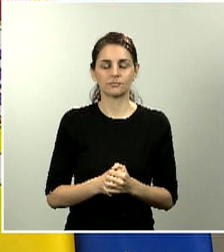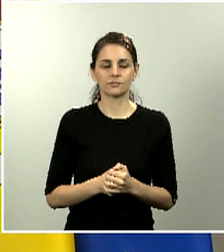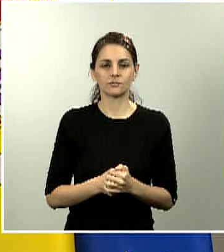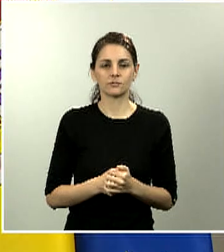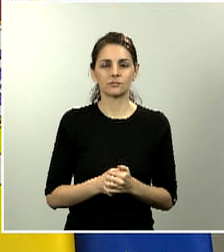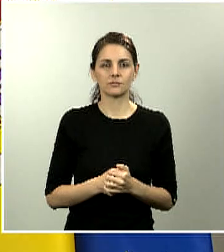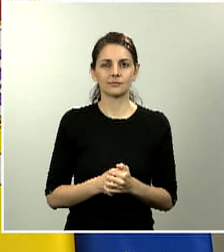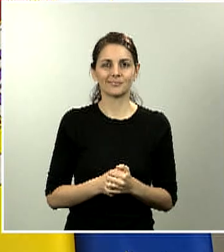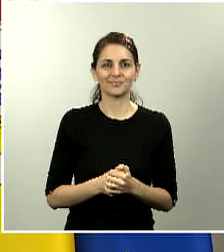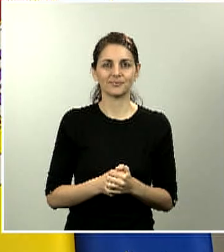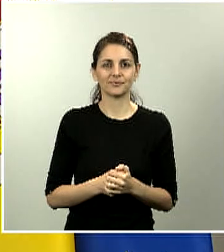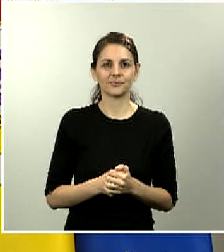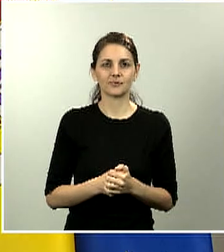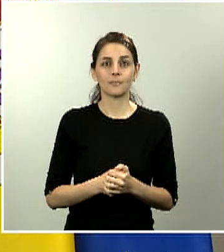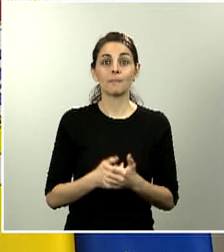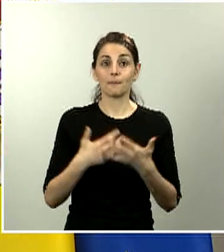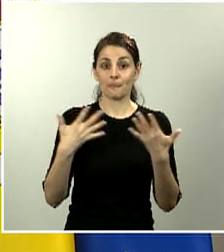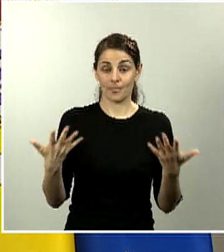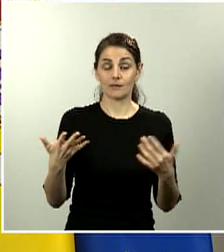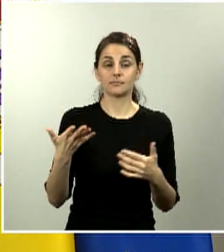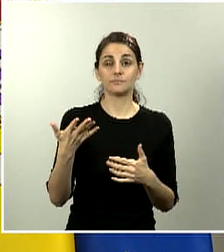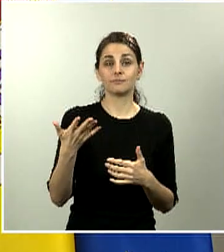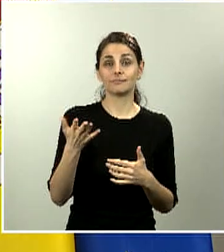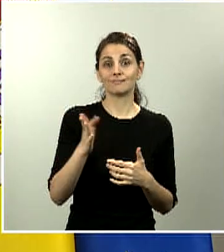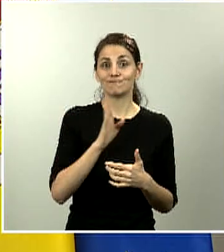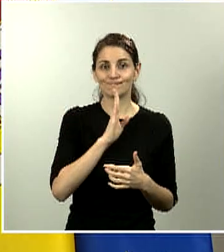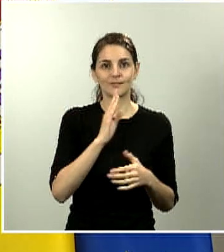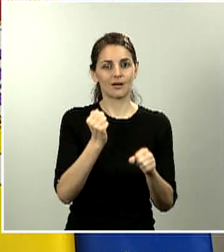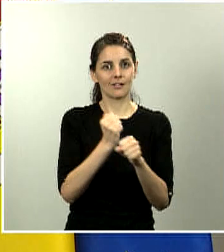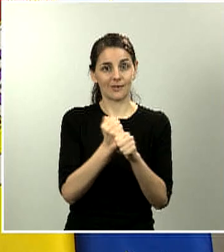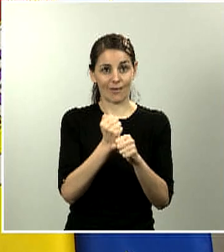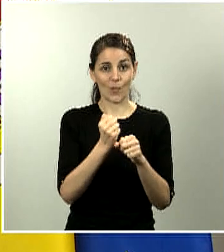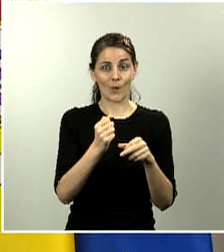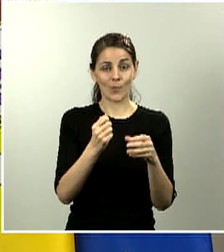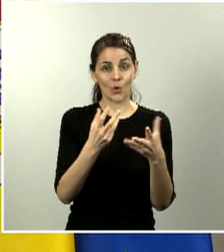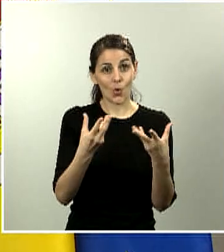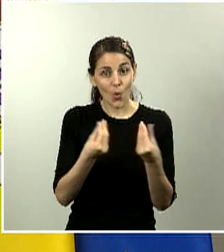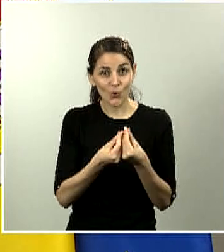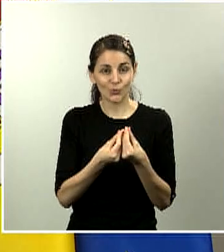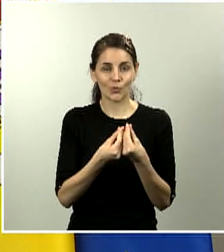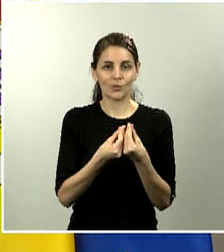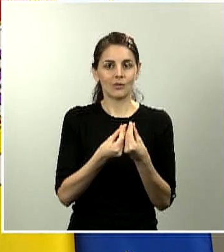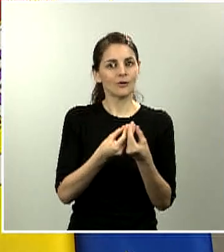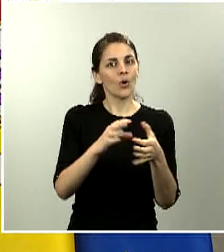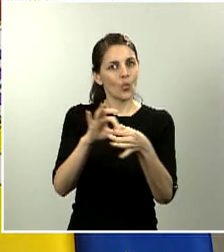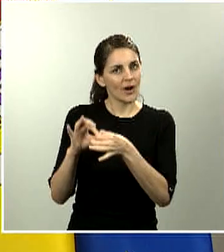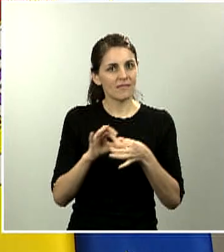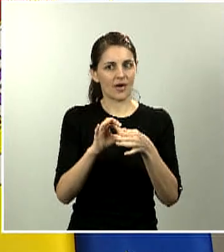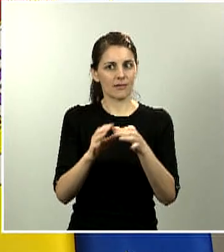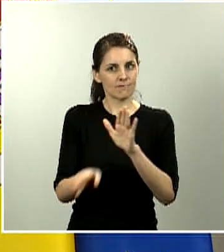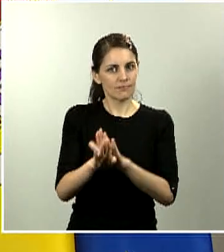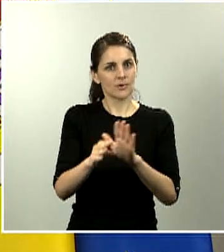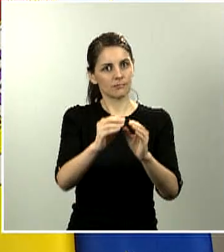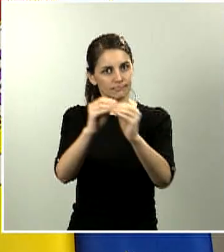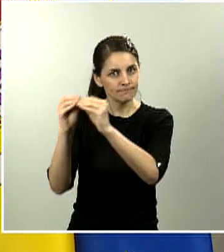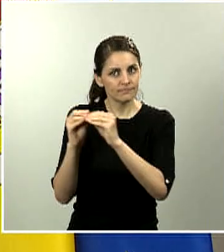este marco de trabajo conjunto, de mantener la unidad y la unanimidad en todo el sistema, pues